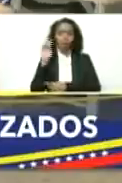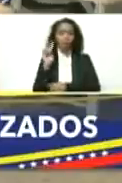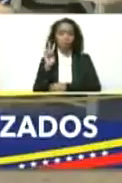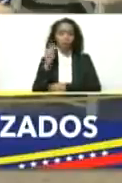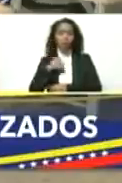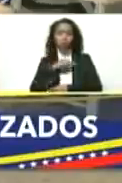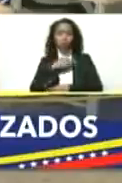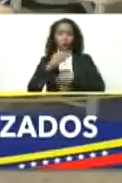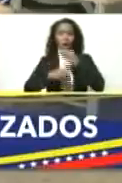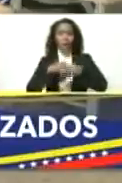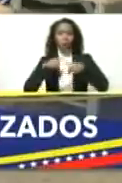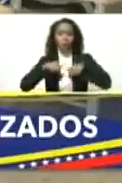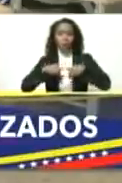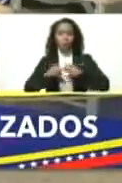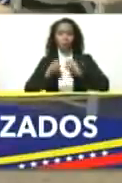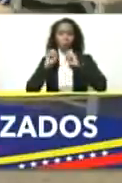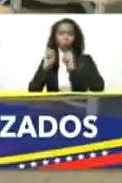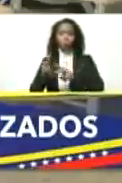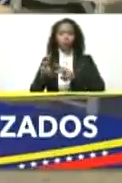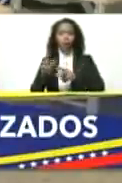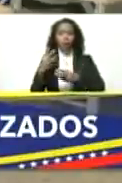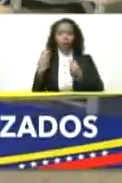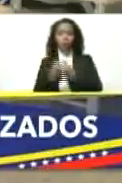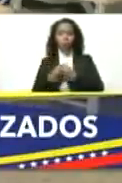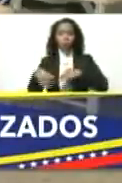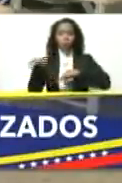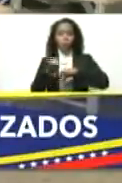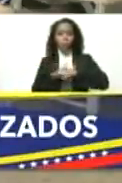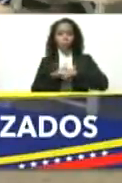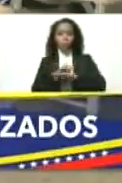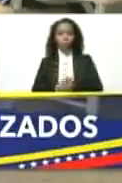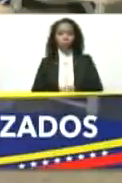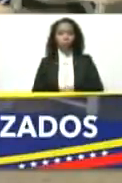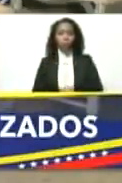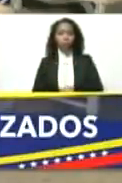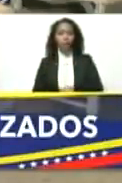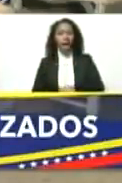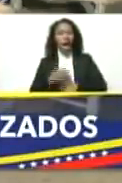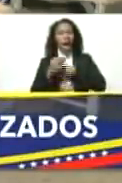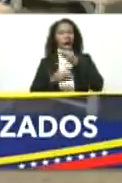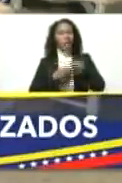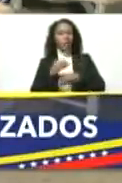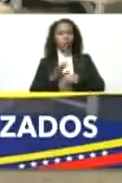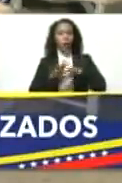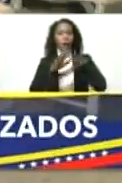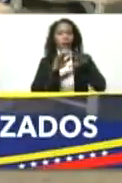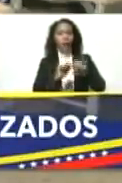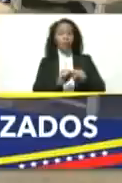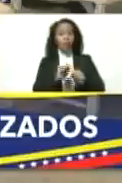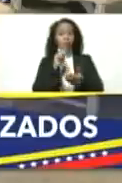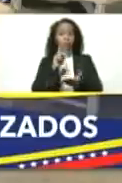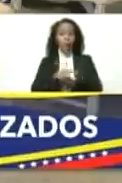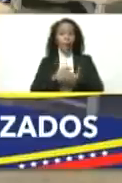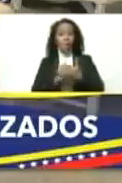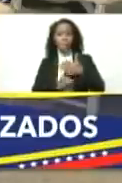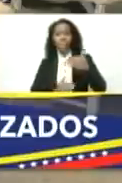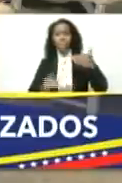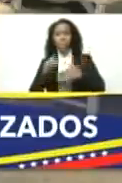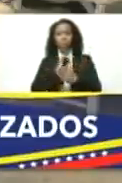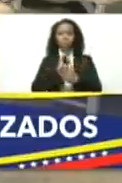aportando en esta oportunidad con nuestros calzados, dando o alcanzando a llegar una máxima